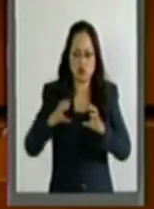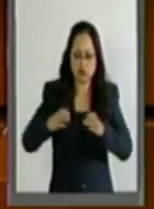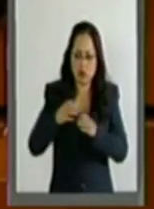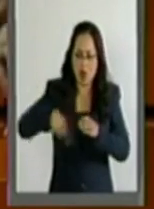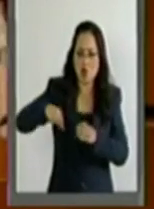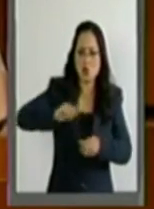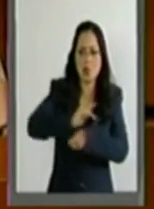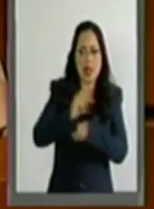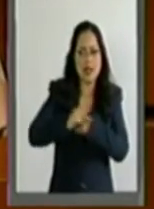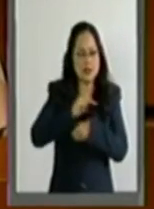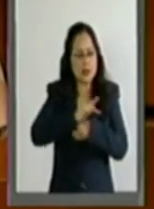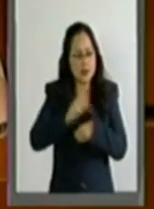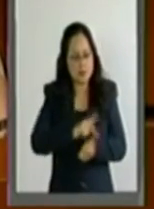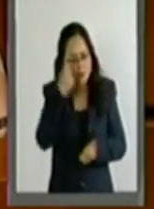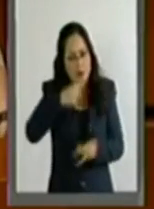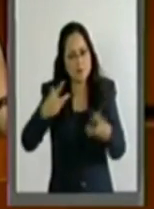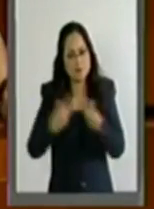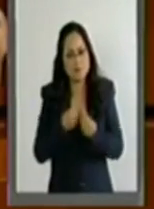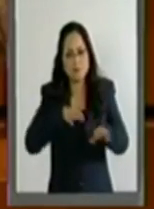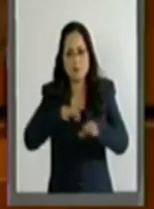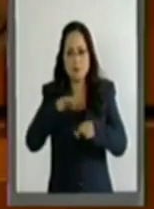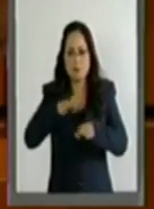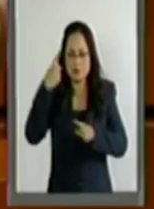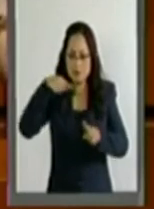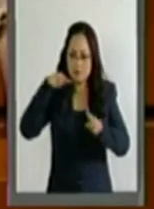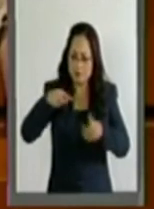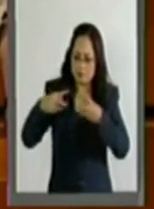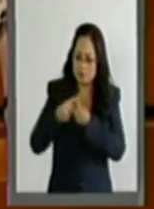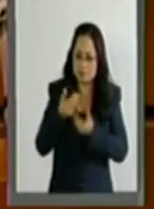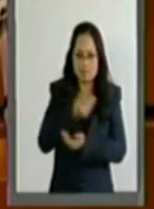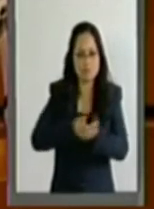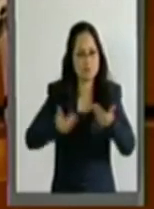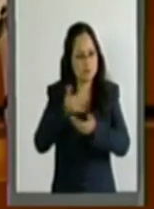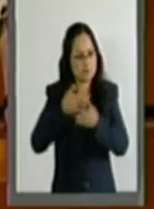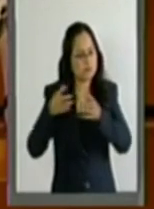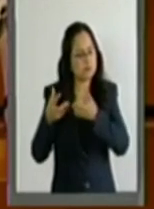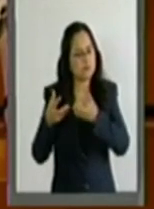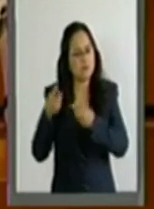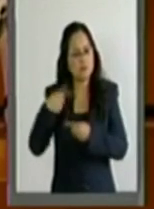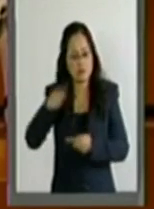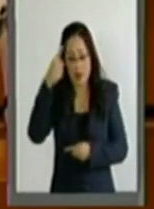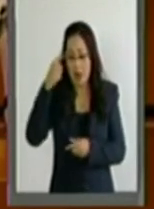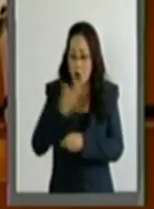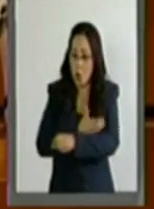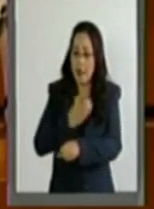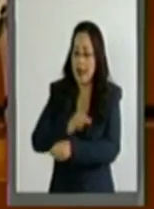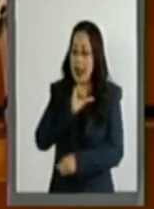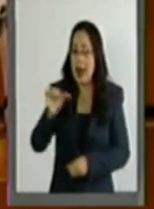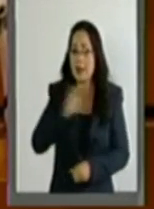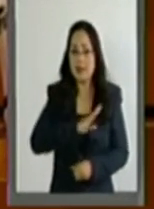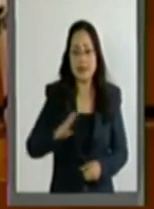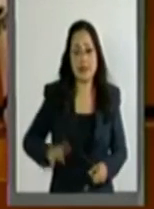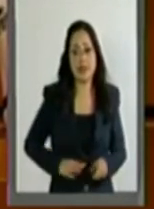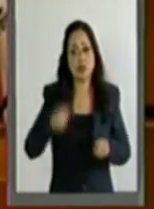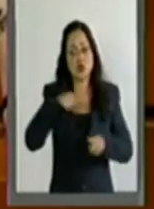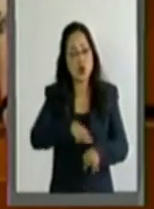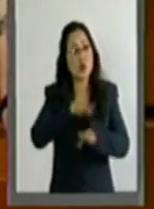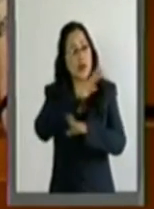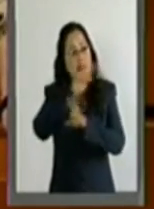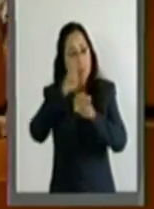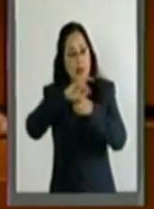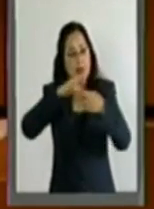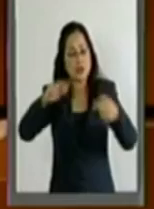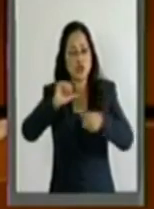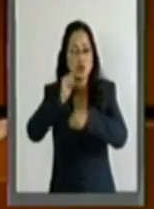poder trabajar en, compartiendo y acompañando al Ejecutivo en materia de